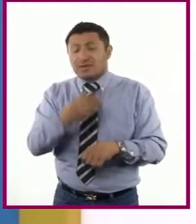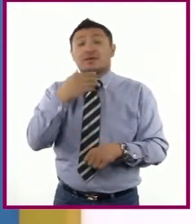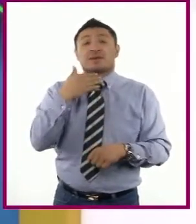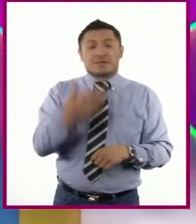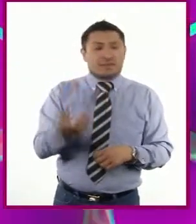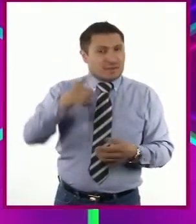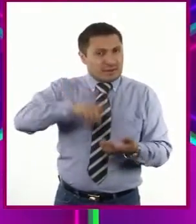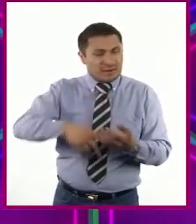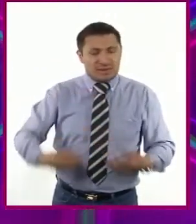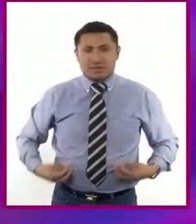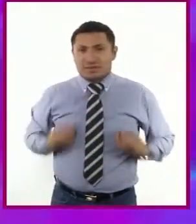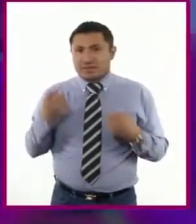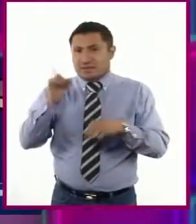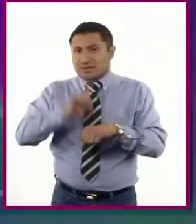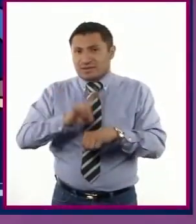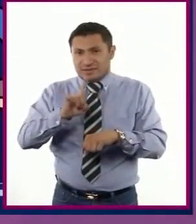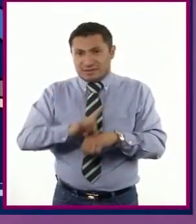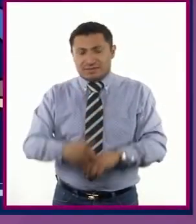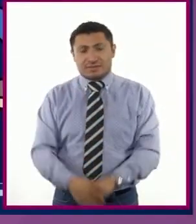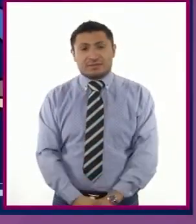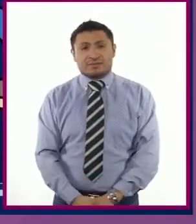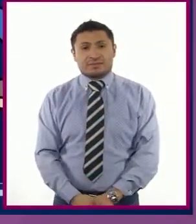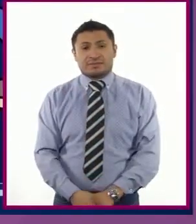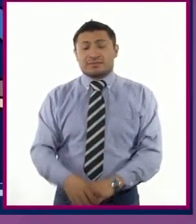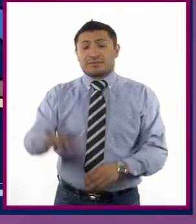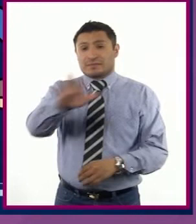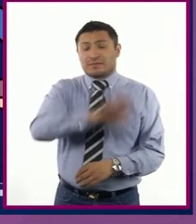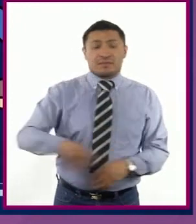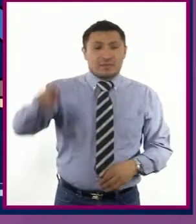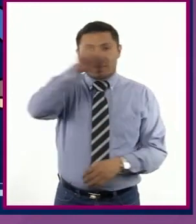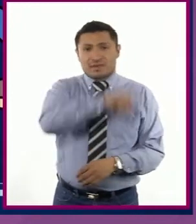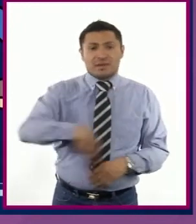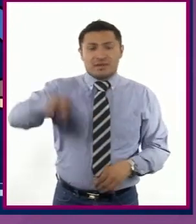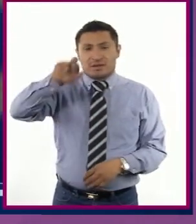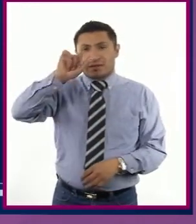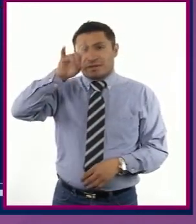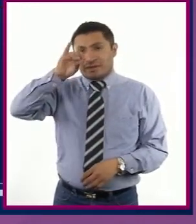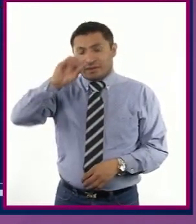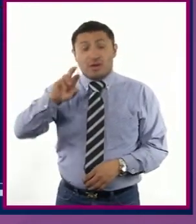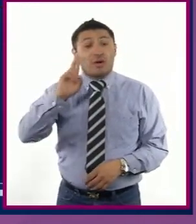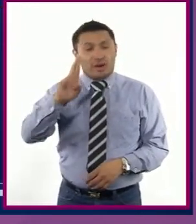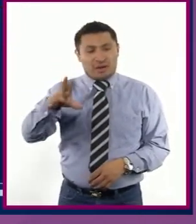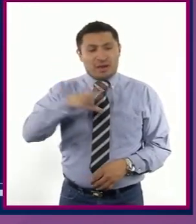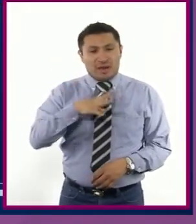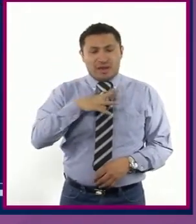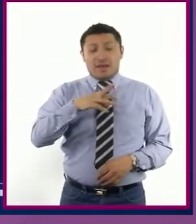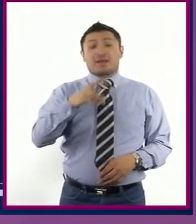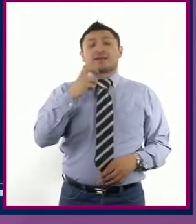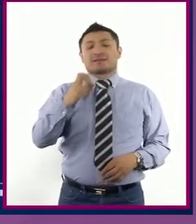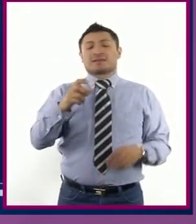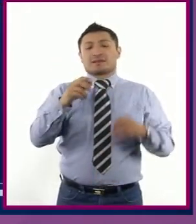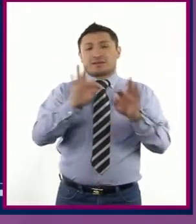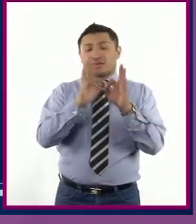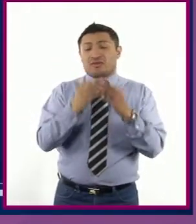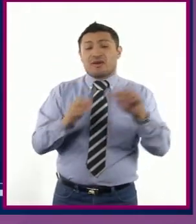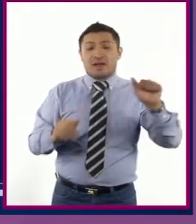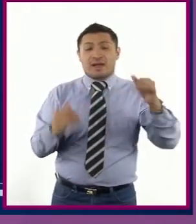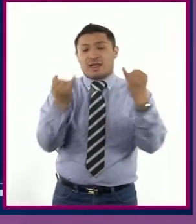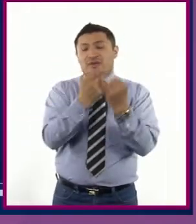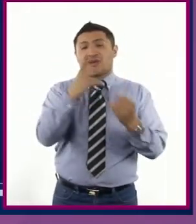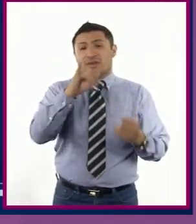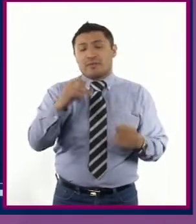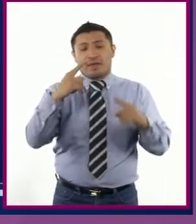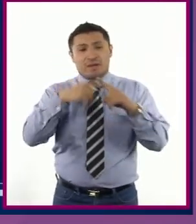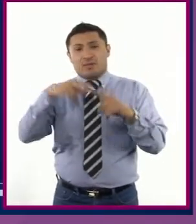la vida cotidiana. Como el área de un círculo de radio R está dada por la fórmula A igual a pi por radio